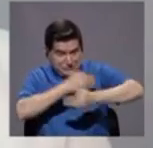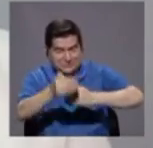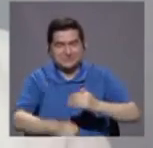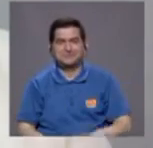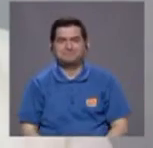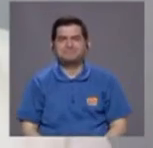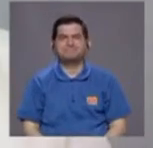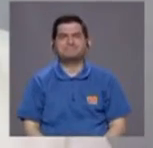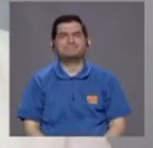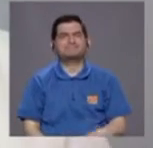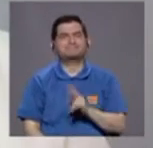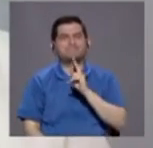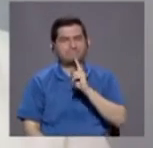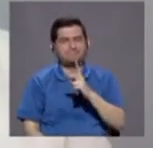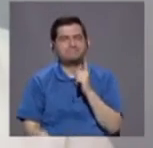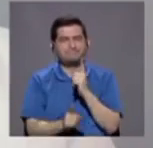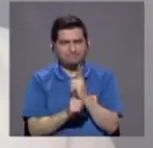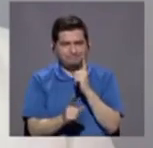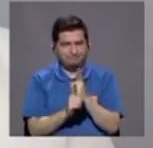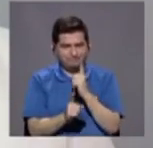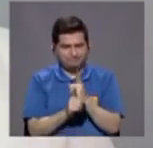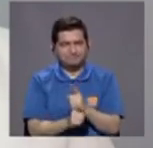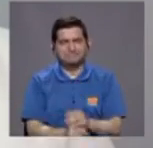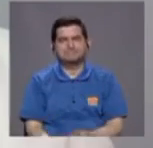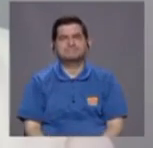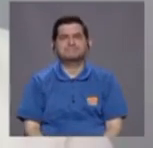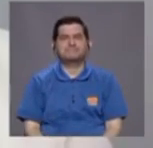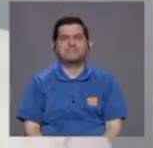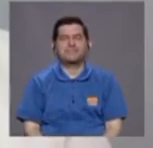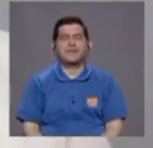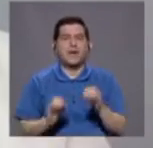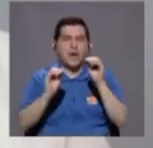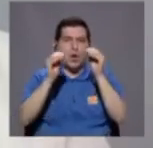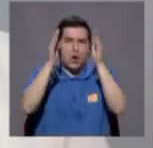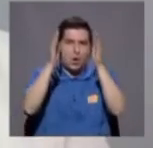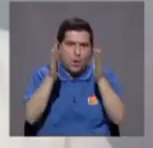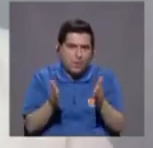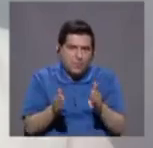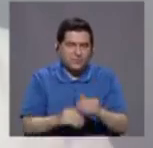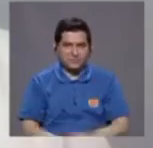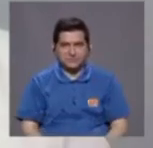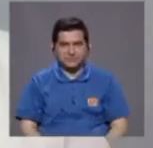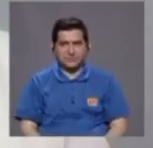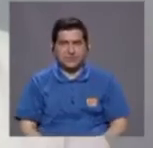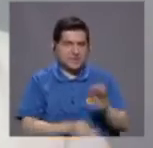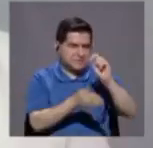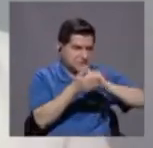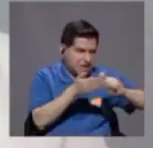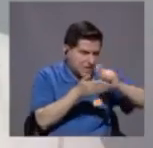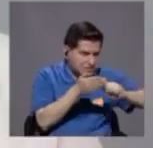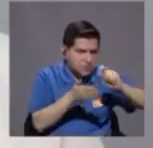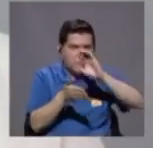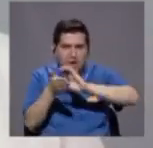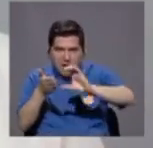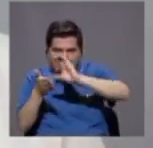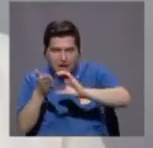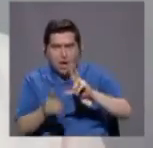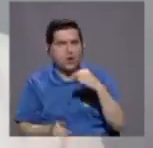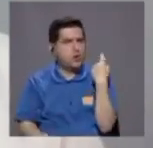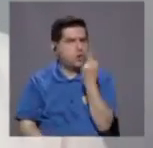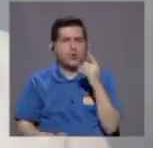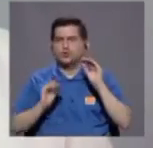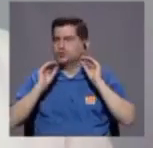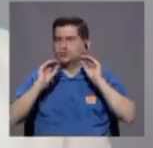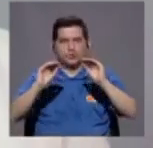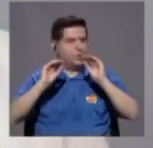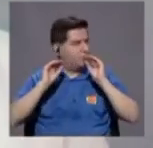en realidad, efectivamente, maestros y profesores hacen mucho más, digamos, que dar clases, es